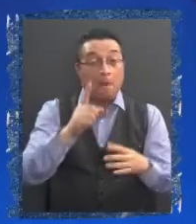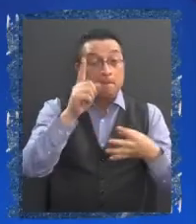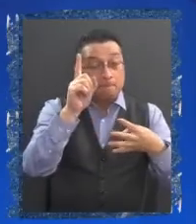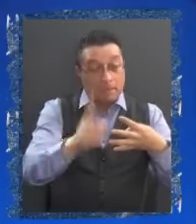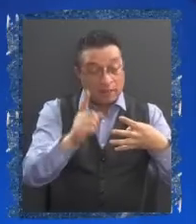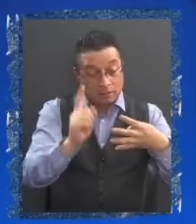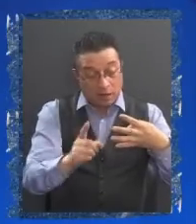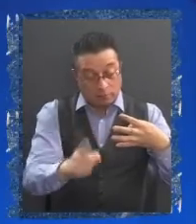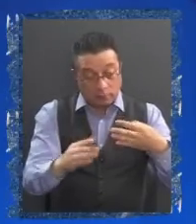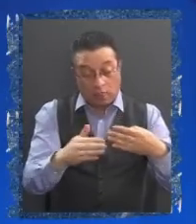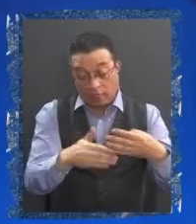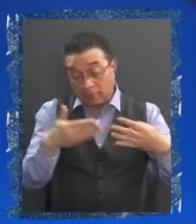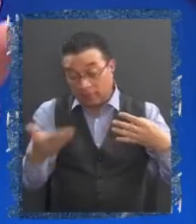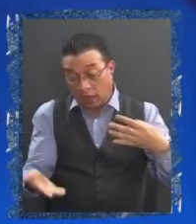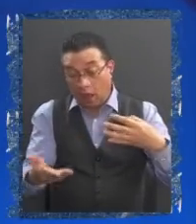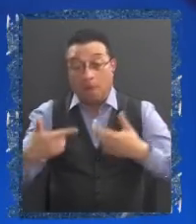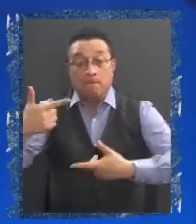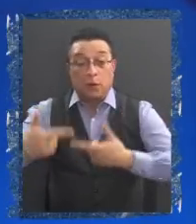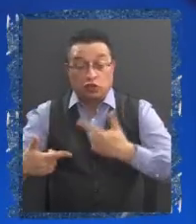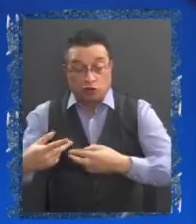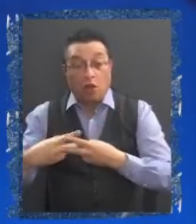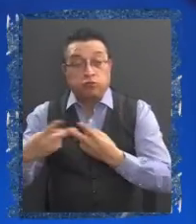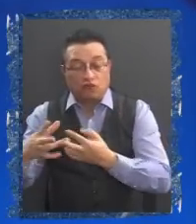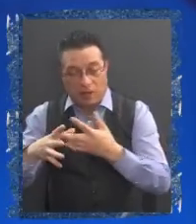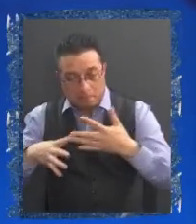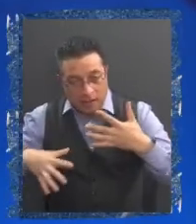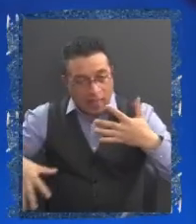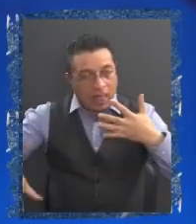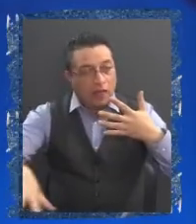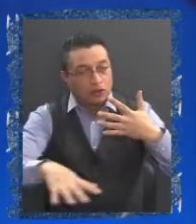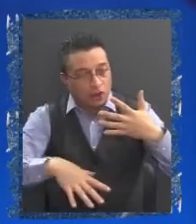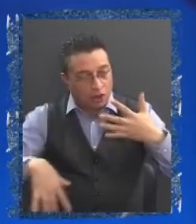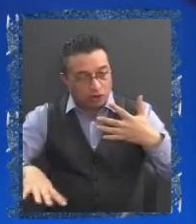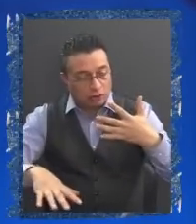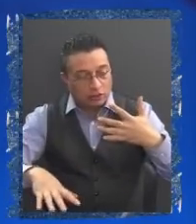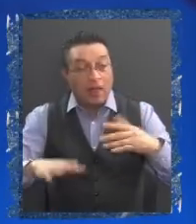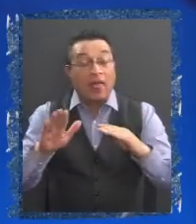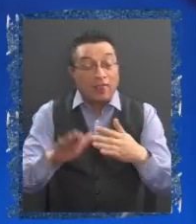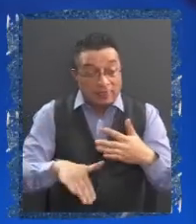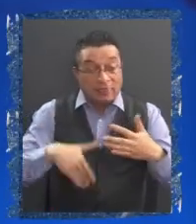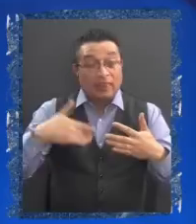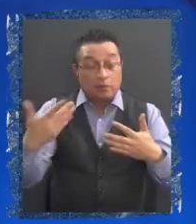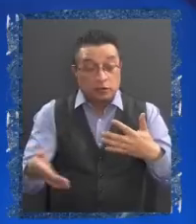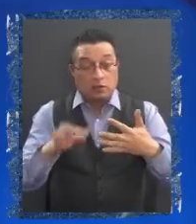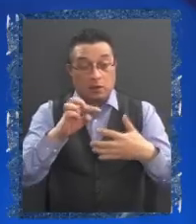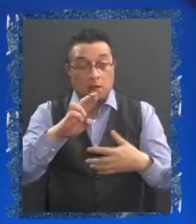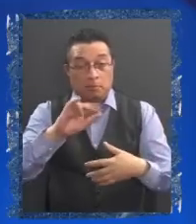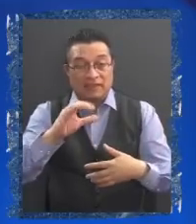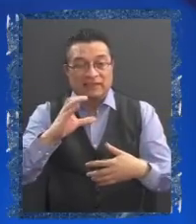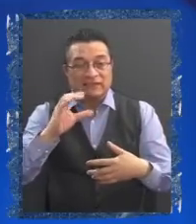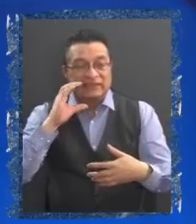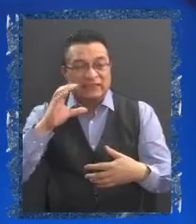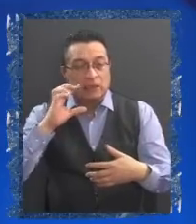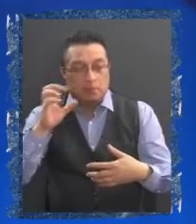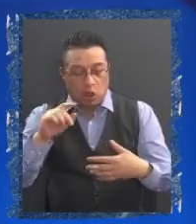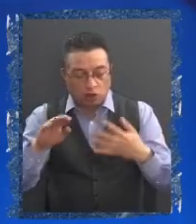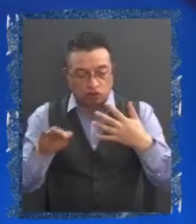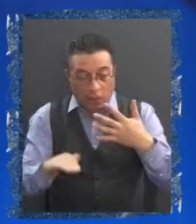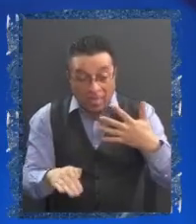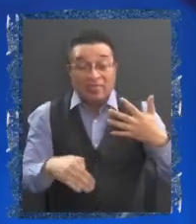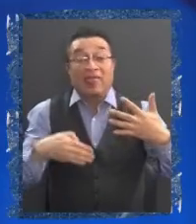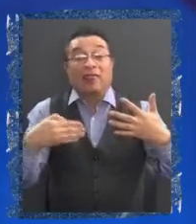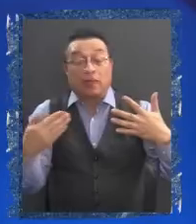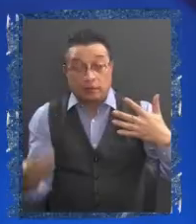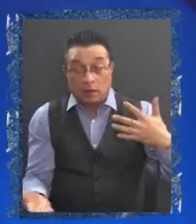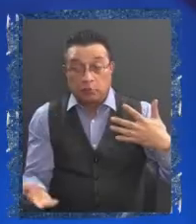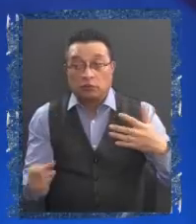generen políticas públicas que lleguen a todos y todas. Después se le da principios, después que ahí se